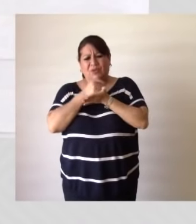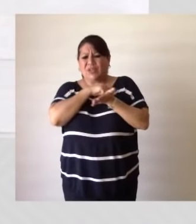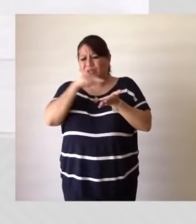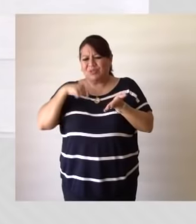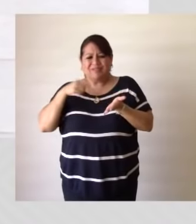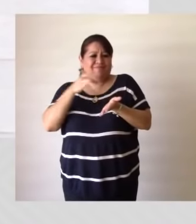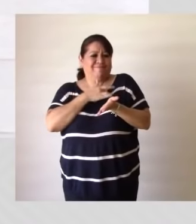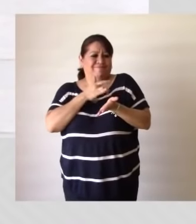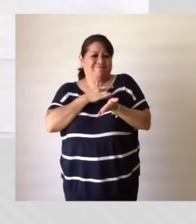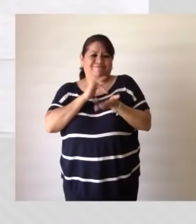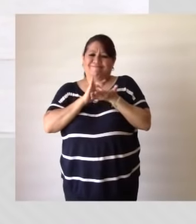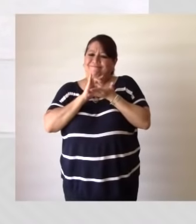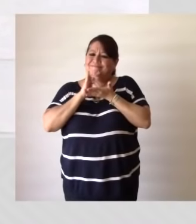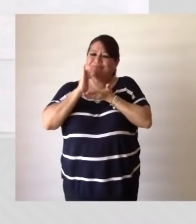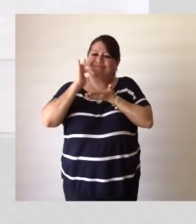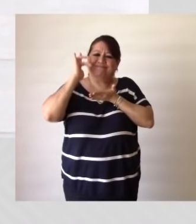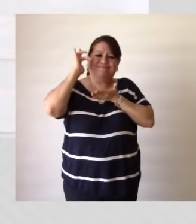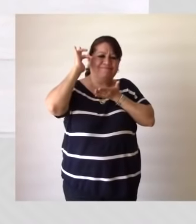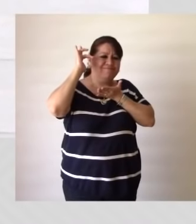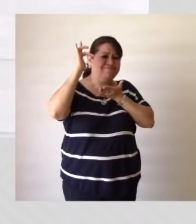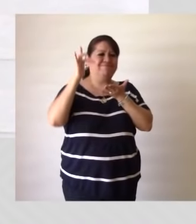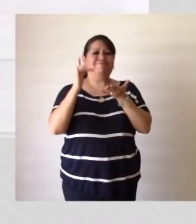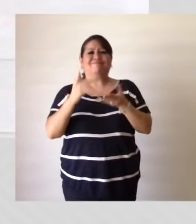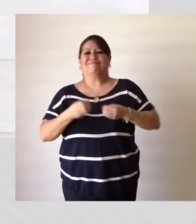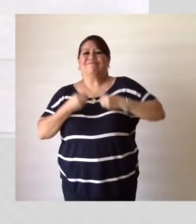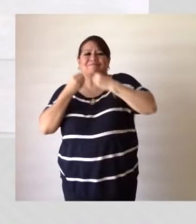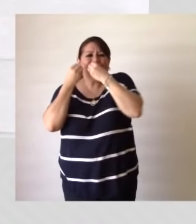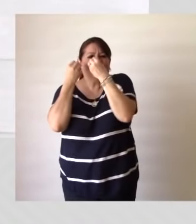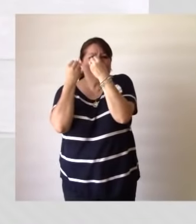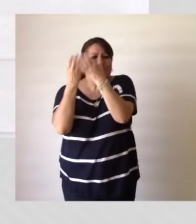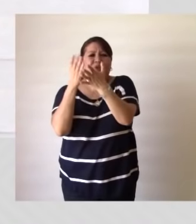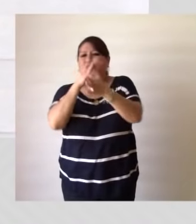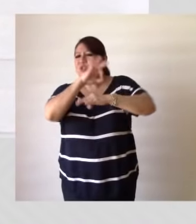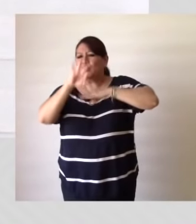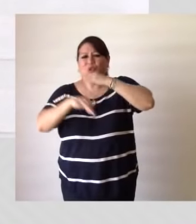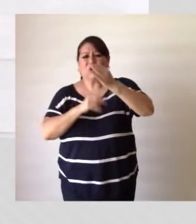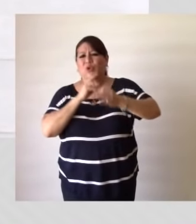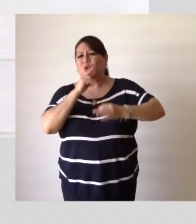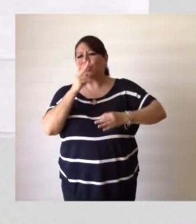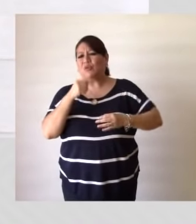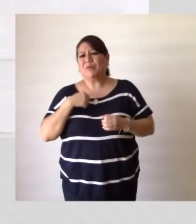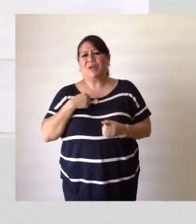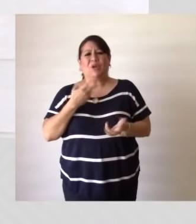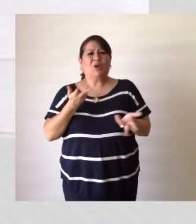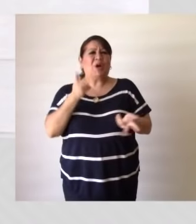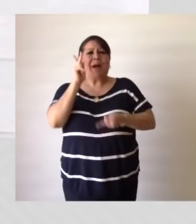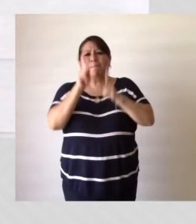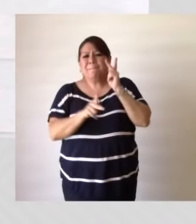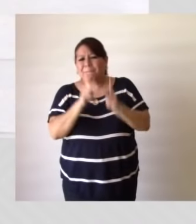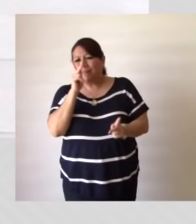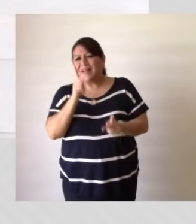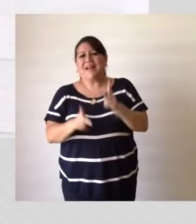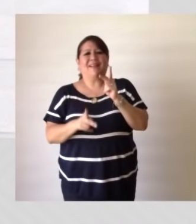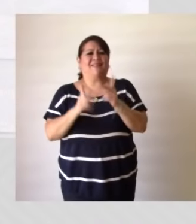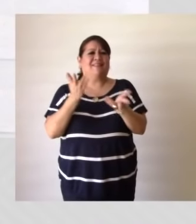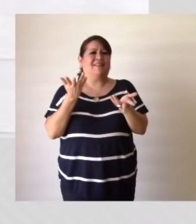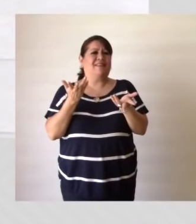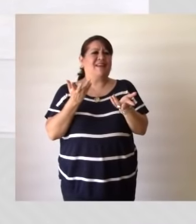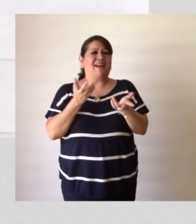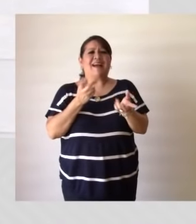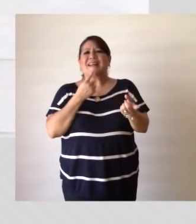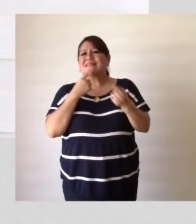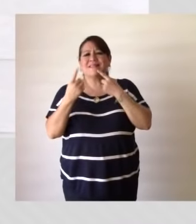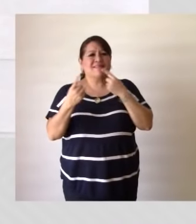en cada conversación en nuestro trabajo cada que realizamos una actividad cada vez que hacemos